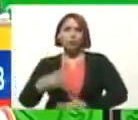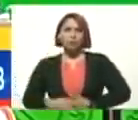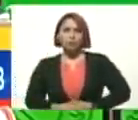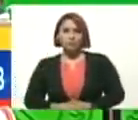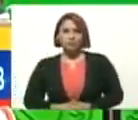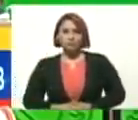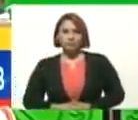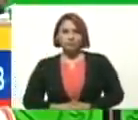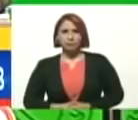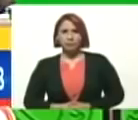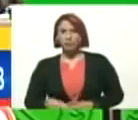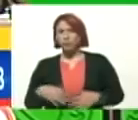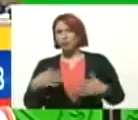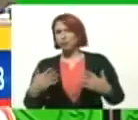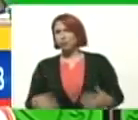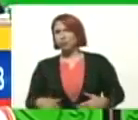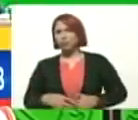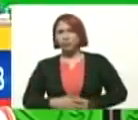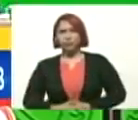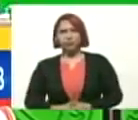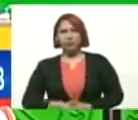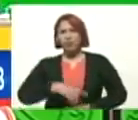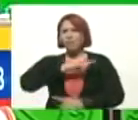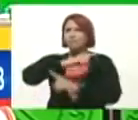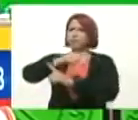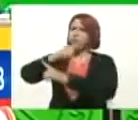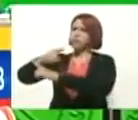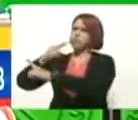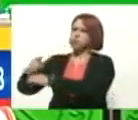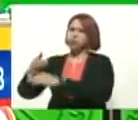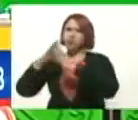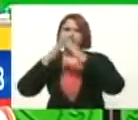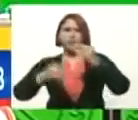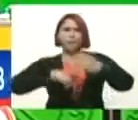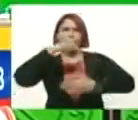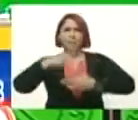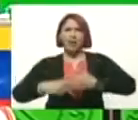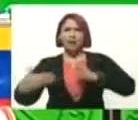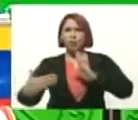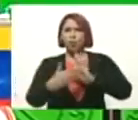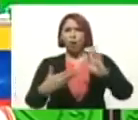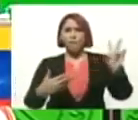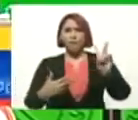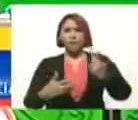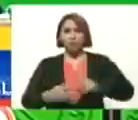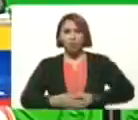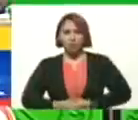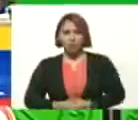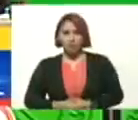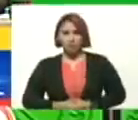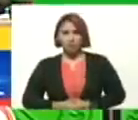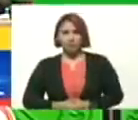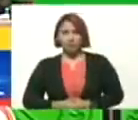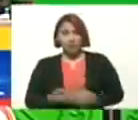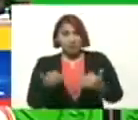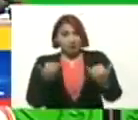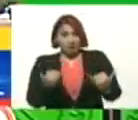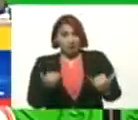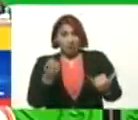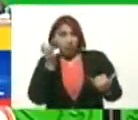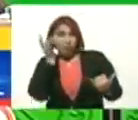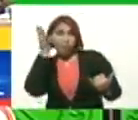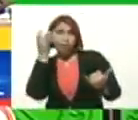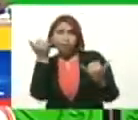Ya está bastante, bastante denunciado todos los planes contra Venezuela. Y ahora lo que ha